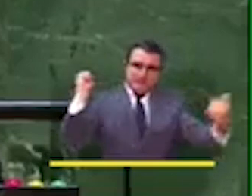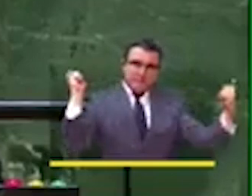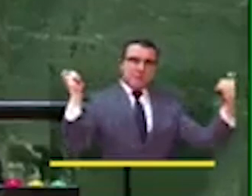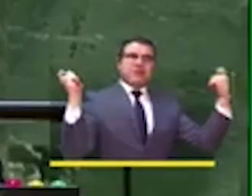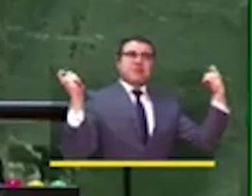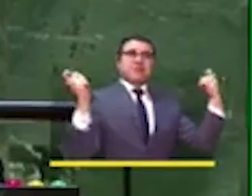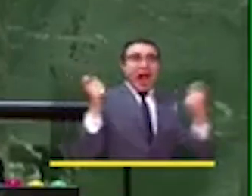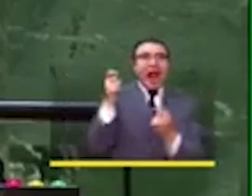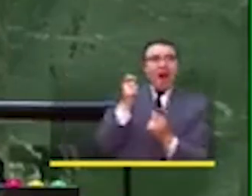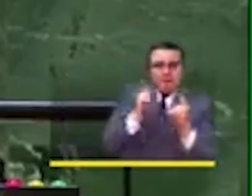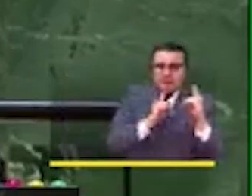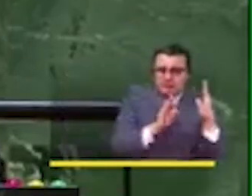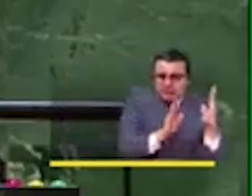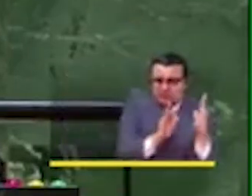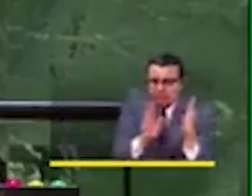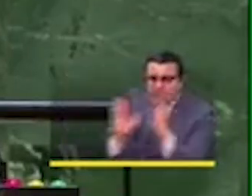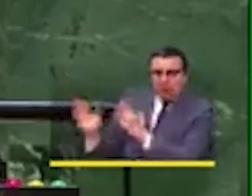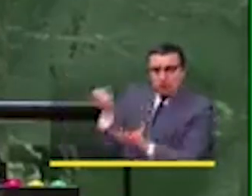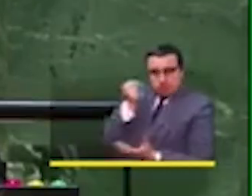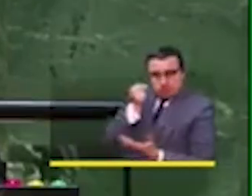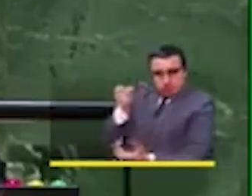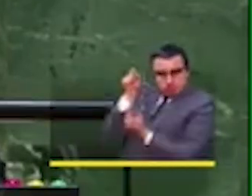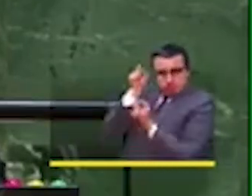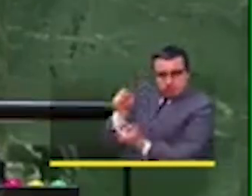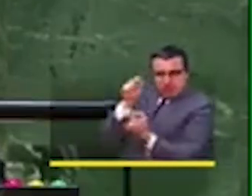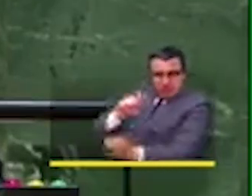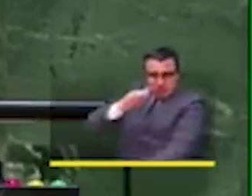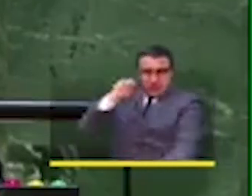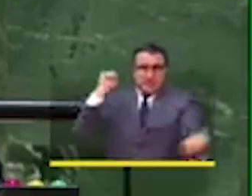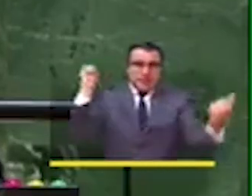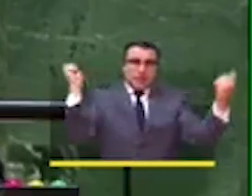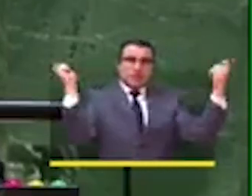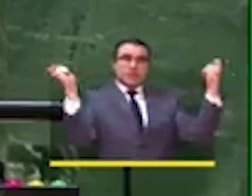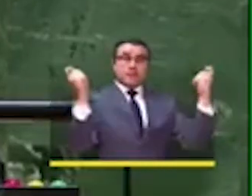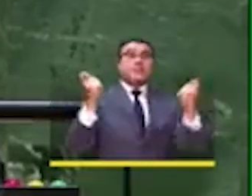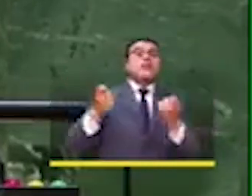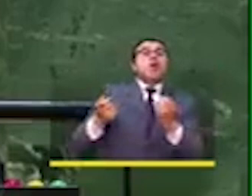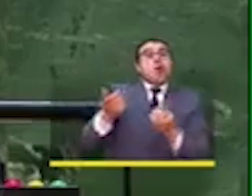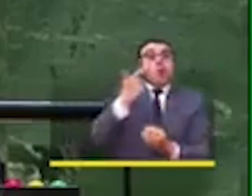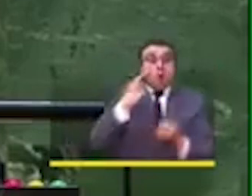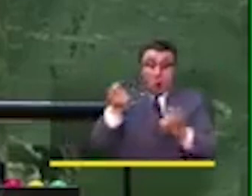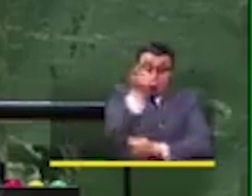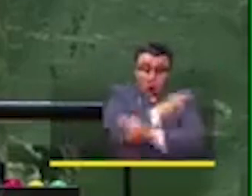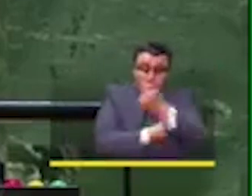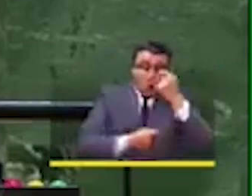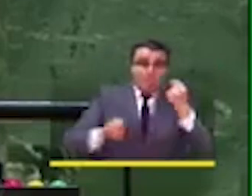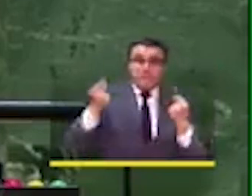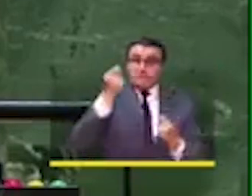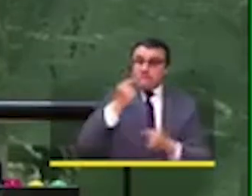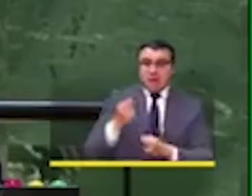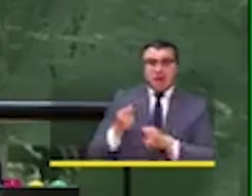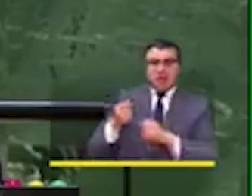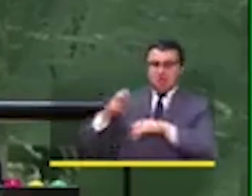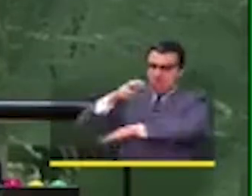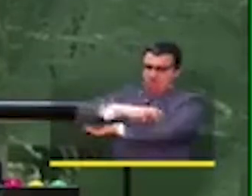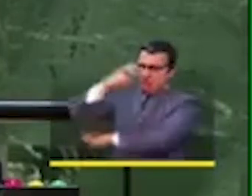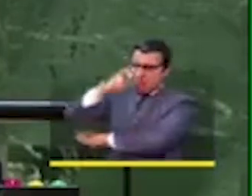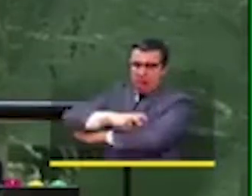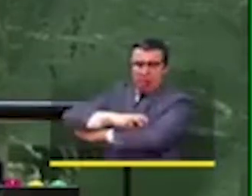financiarla. La economía descarbonizada será, no lo dudo, una economía más humana y